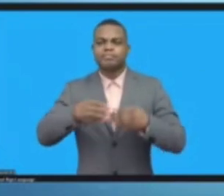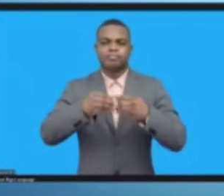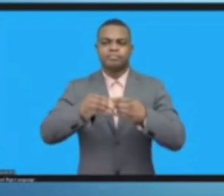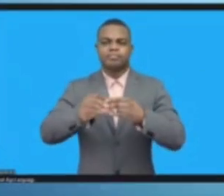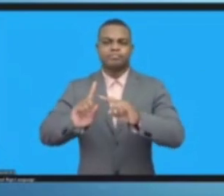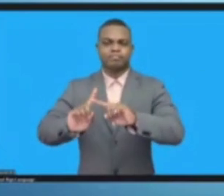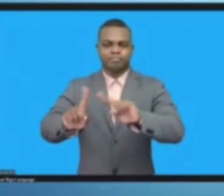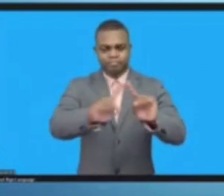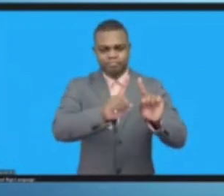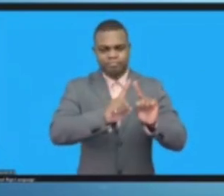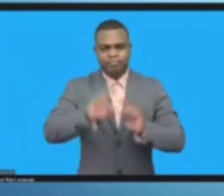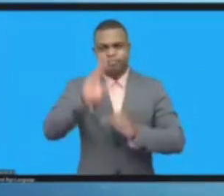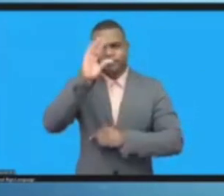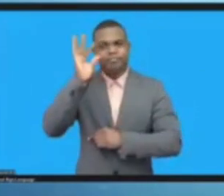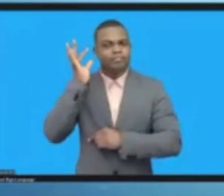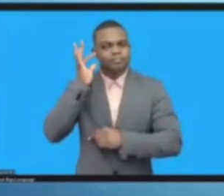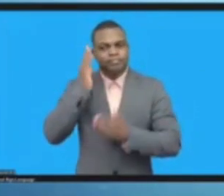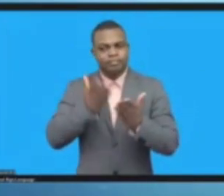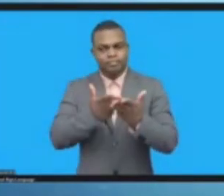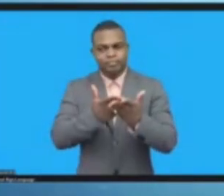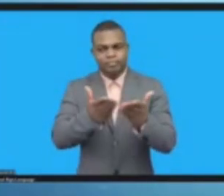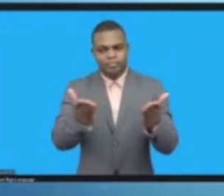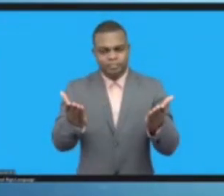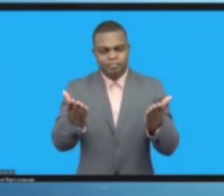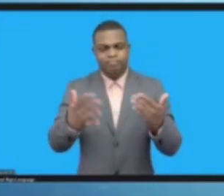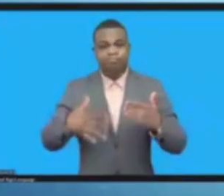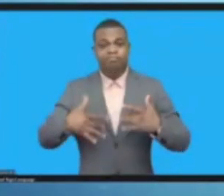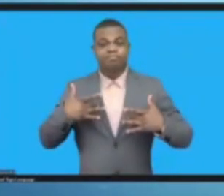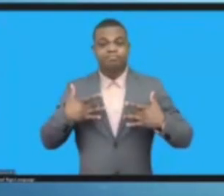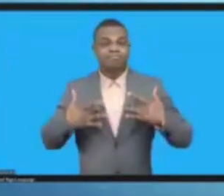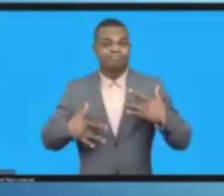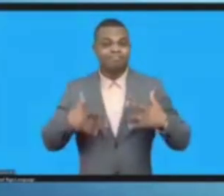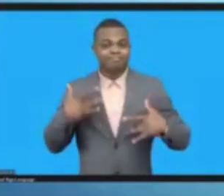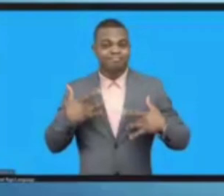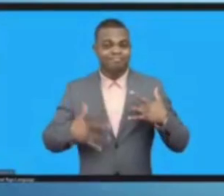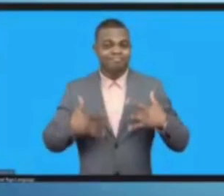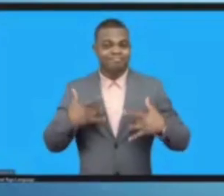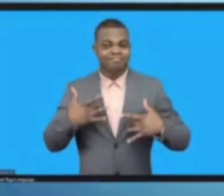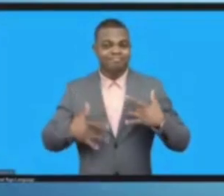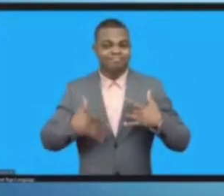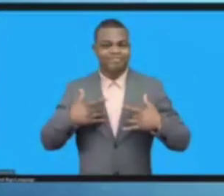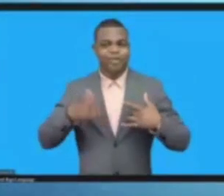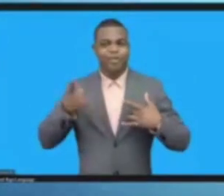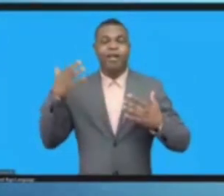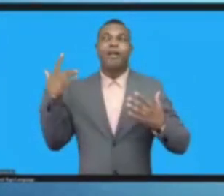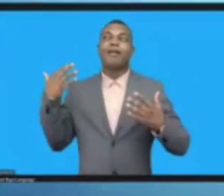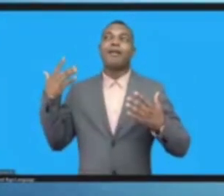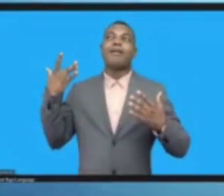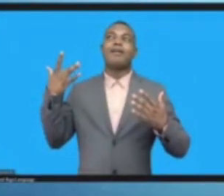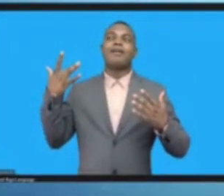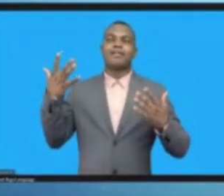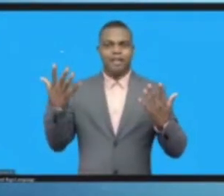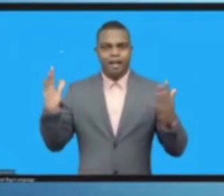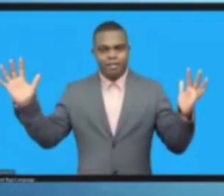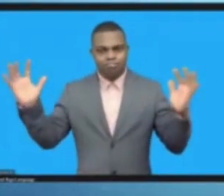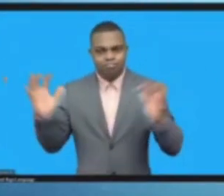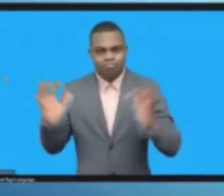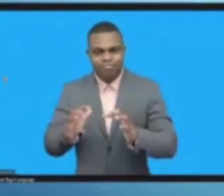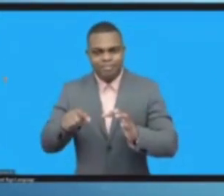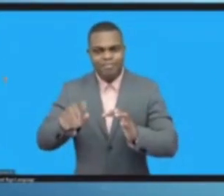me entusiasma volver a África un continente en donde